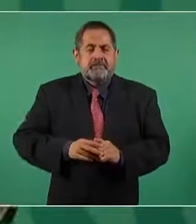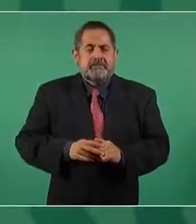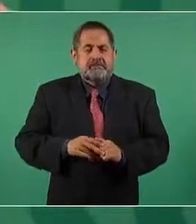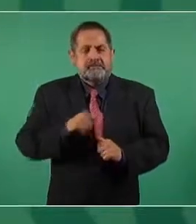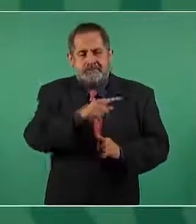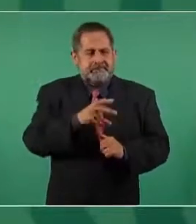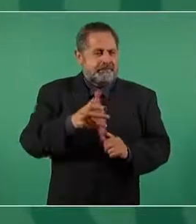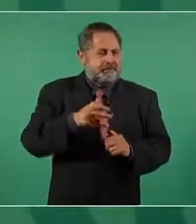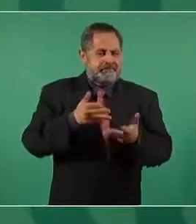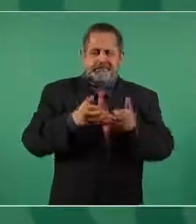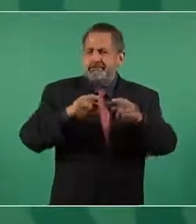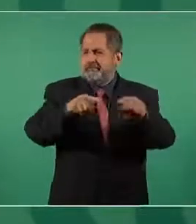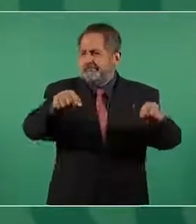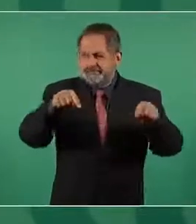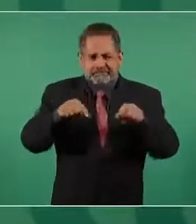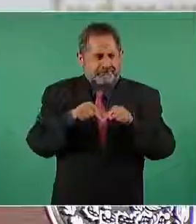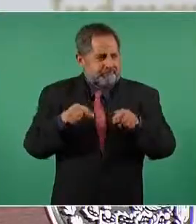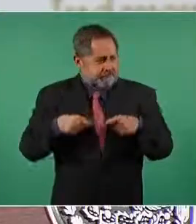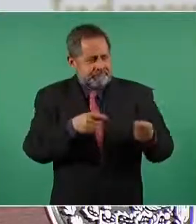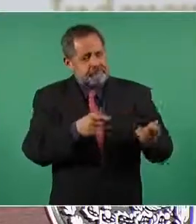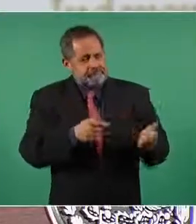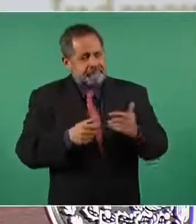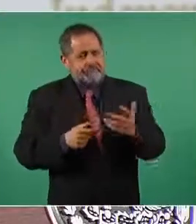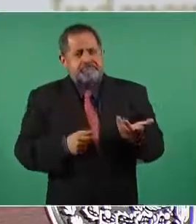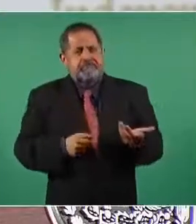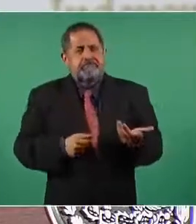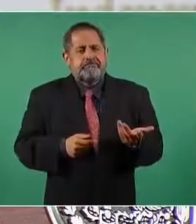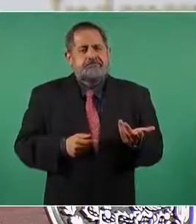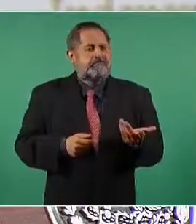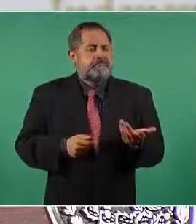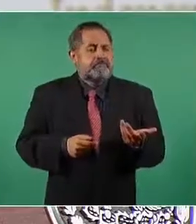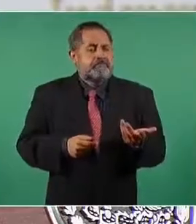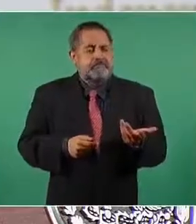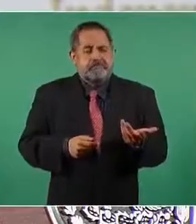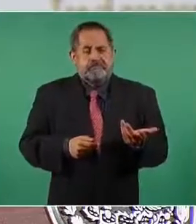en esos territorios, ellos